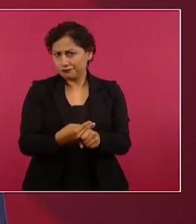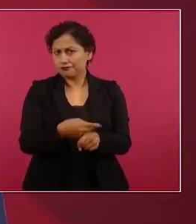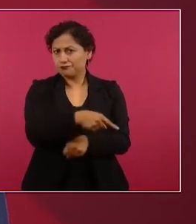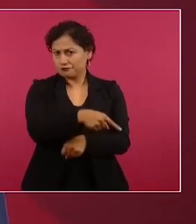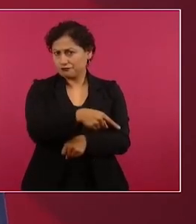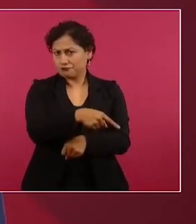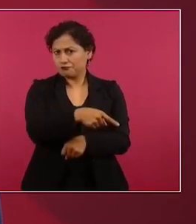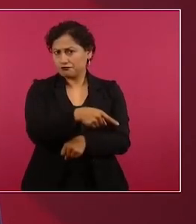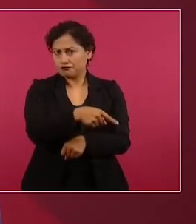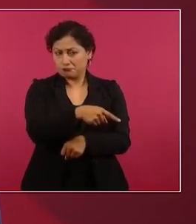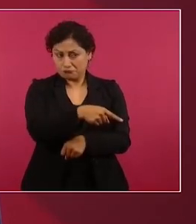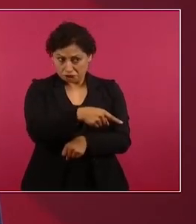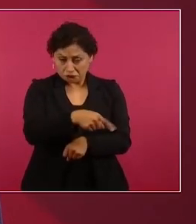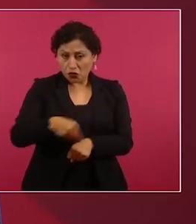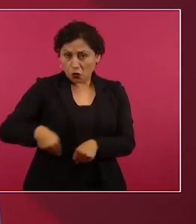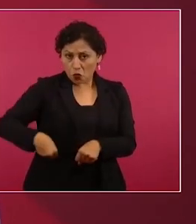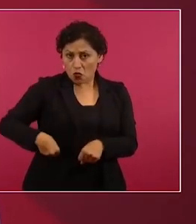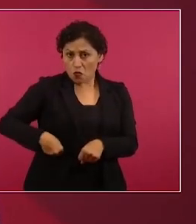y cometieron los crímenes,